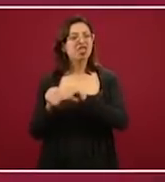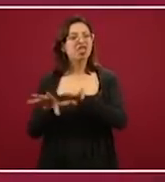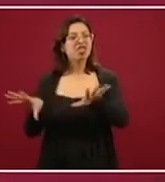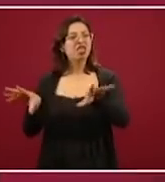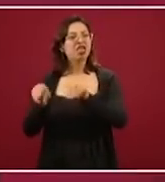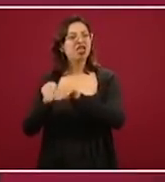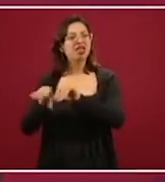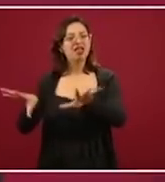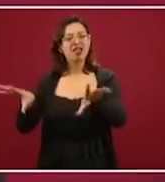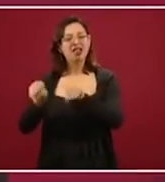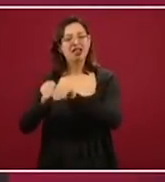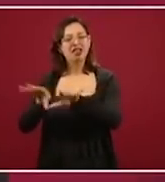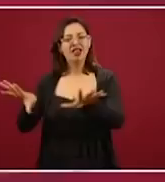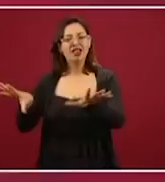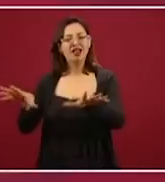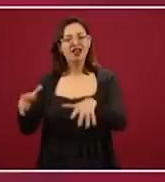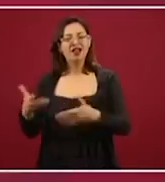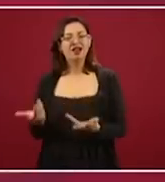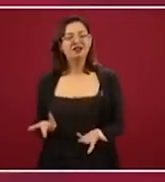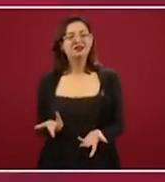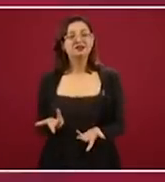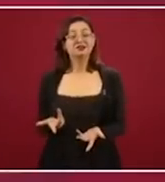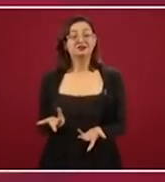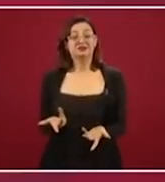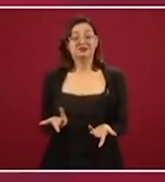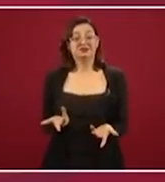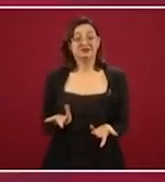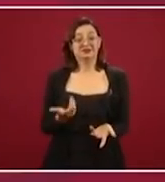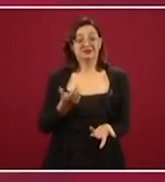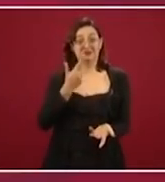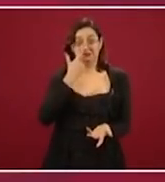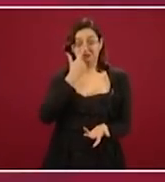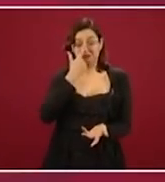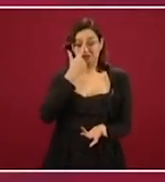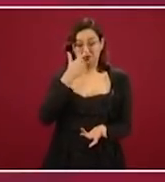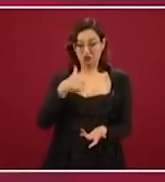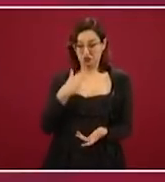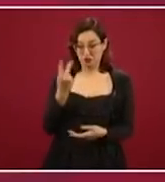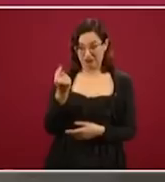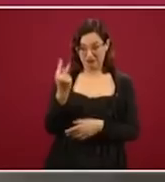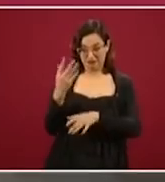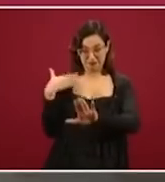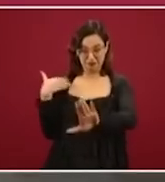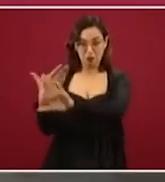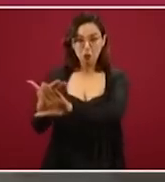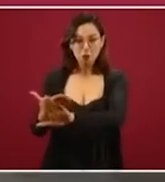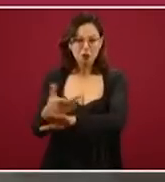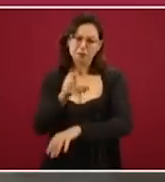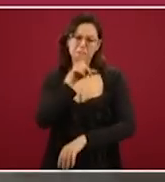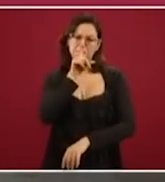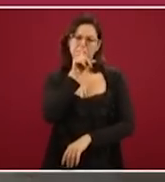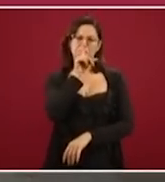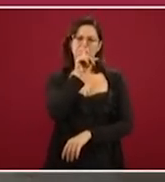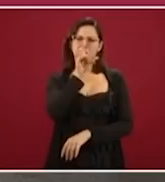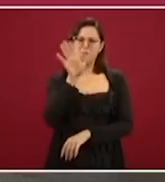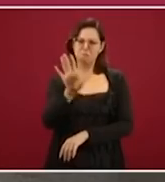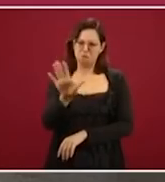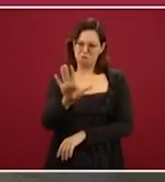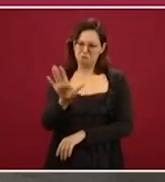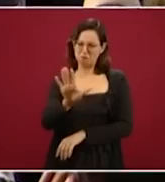y no es estar en contra de las series, no, no, no, no, no. Pero a ver, vamos también a hablar de